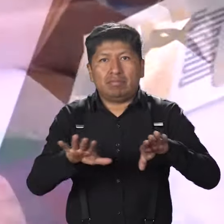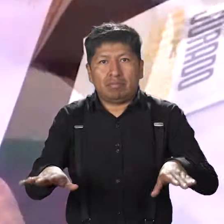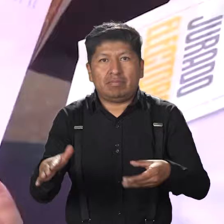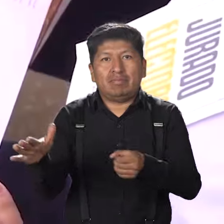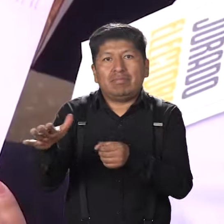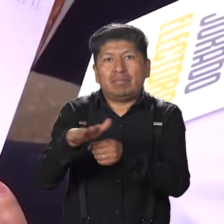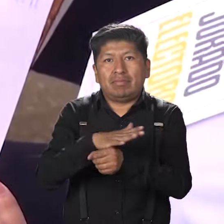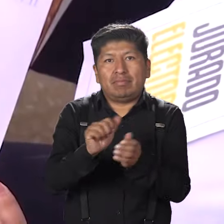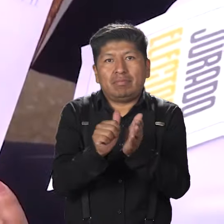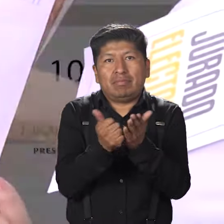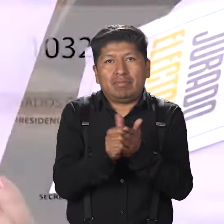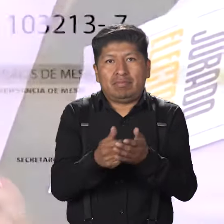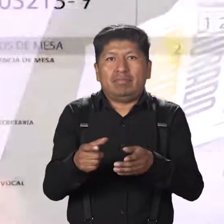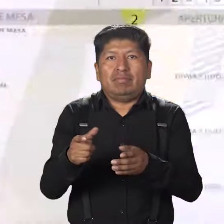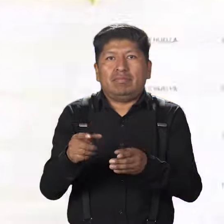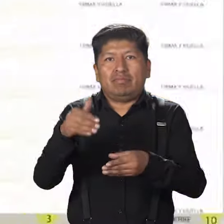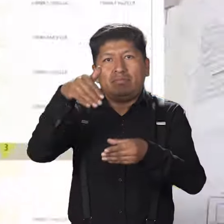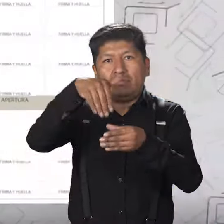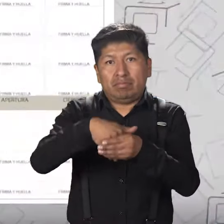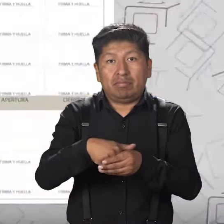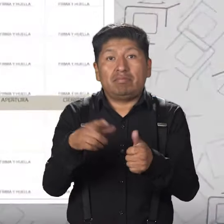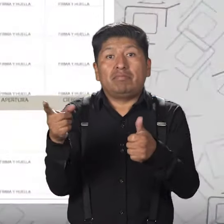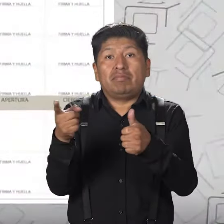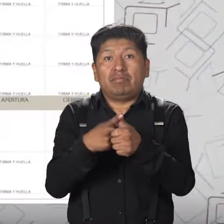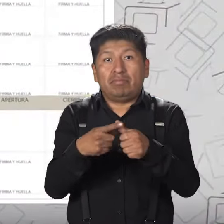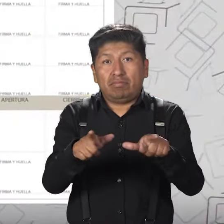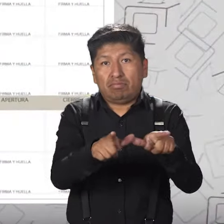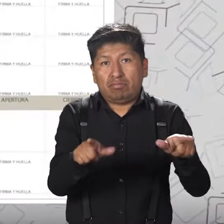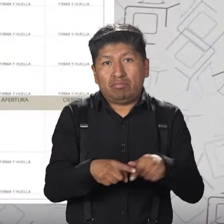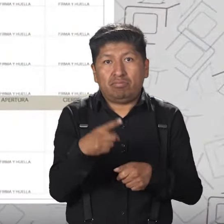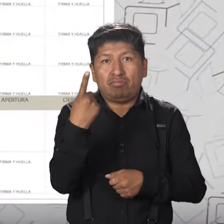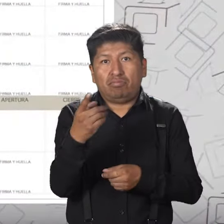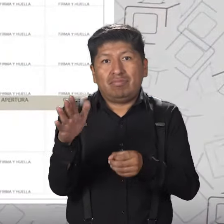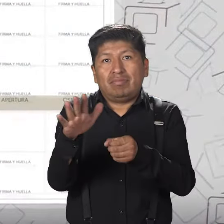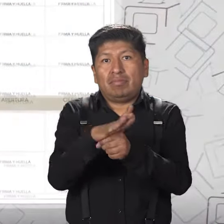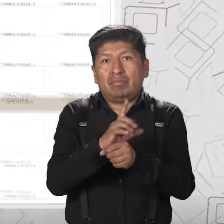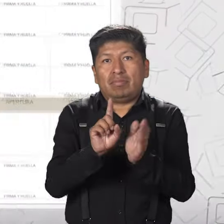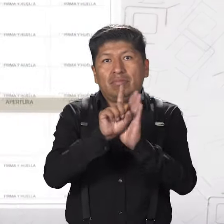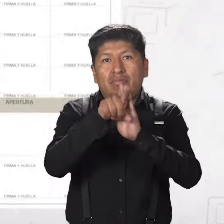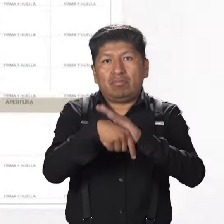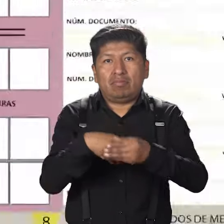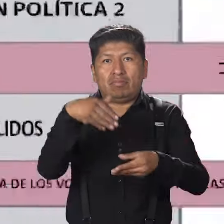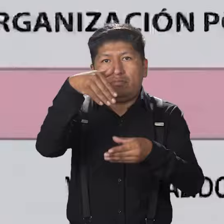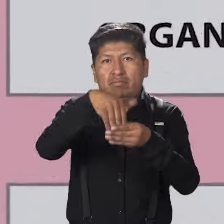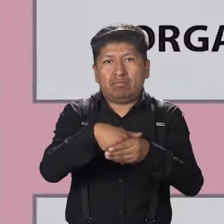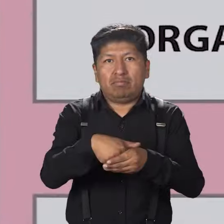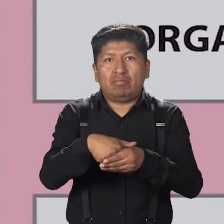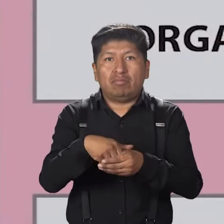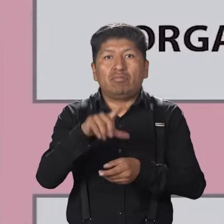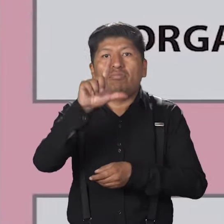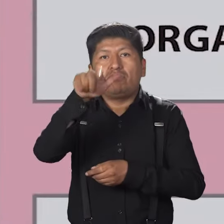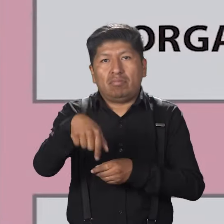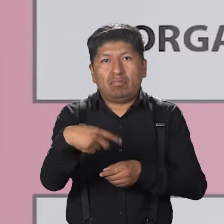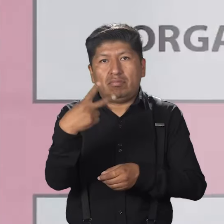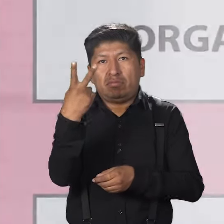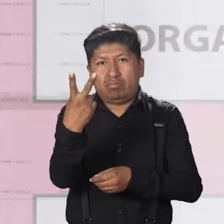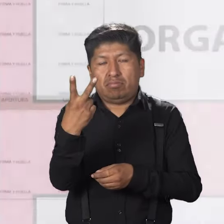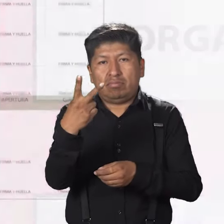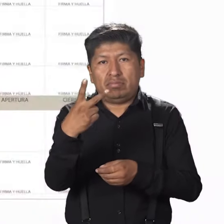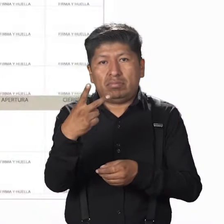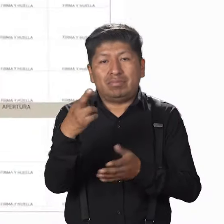o secretario de la mesa de sufragio llenará el acta electoral. Primero, en la sección 1, llenará la hora de inicio de la